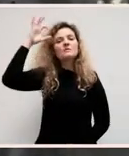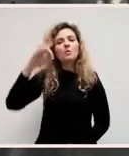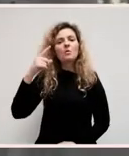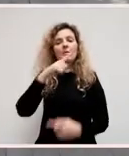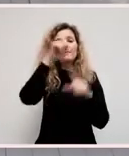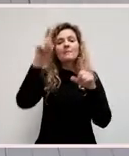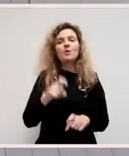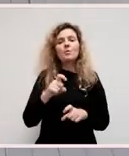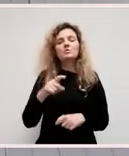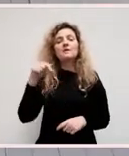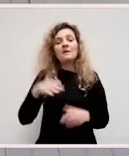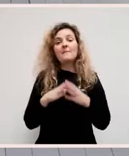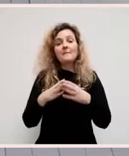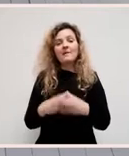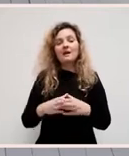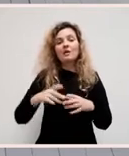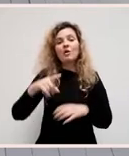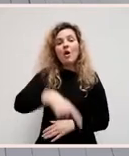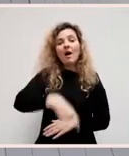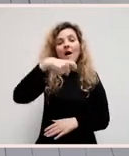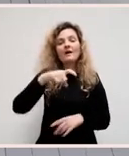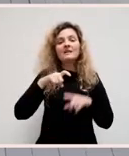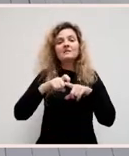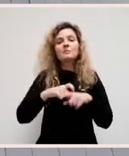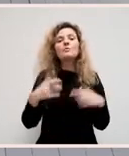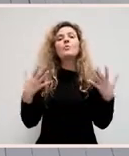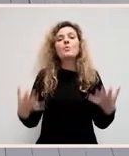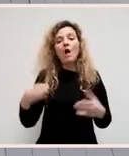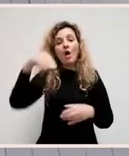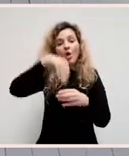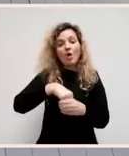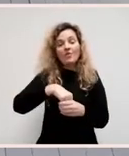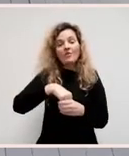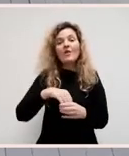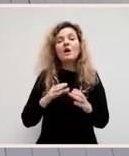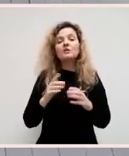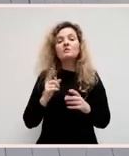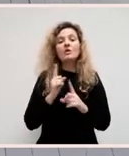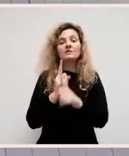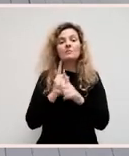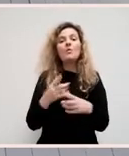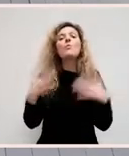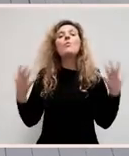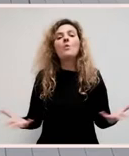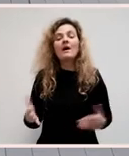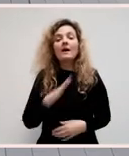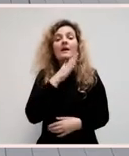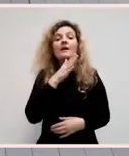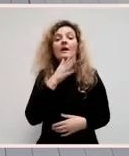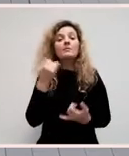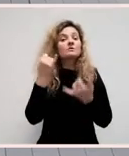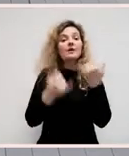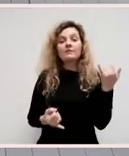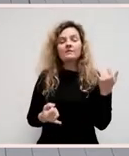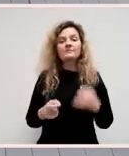seguramente hemos estado preguntando a qué tipo de barco pertenecieron estas ánforas o también qué tipo de mercadería transportaban y